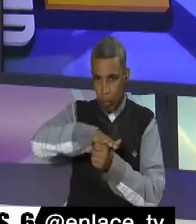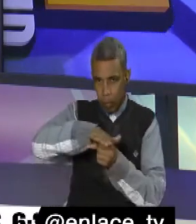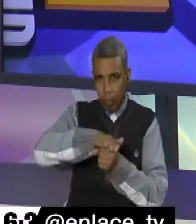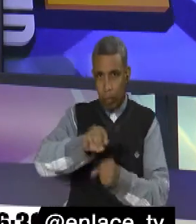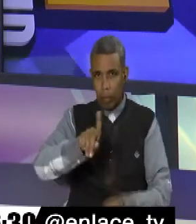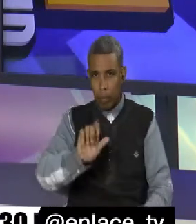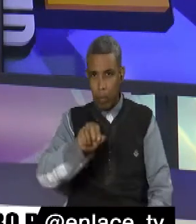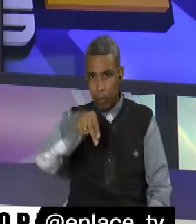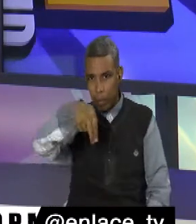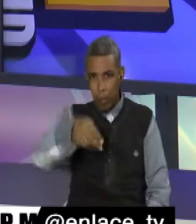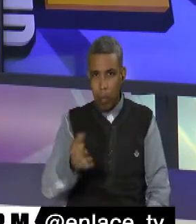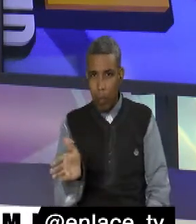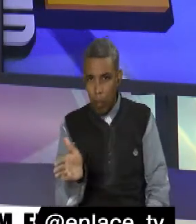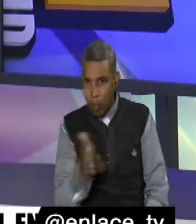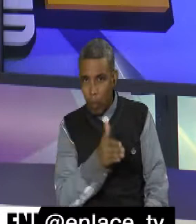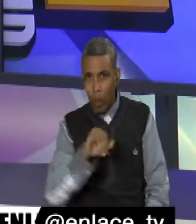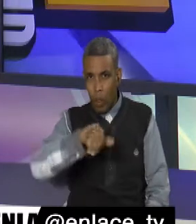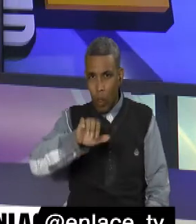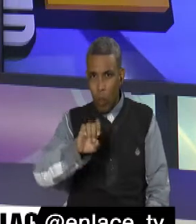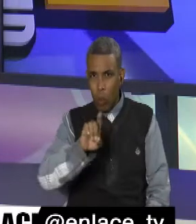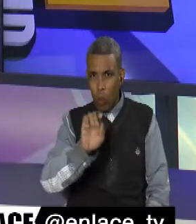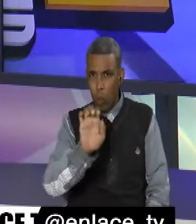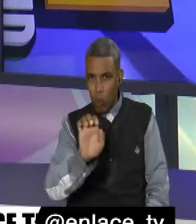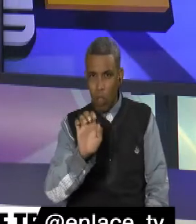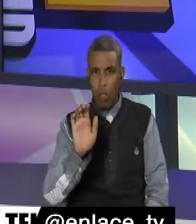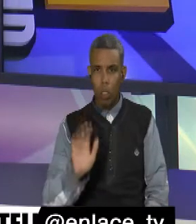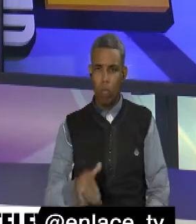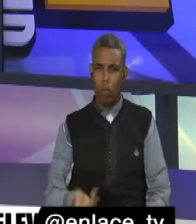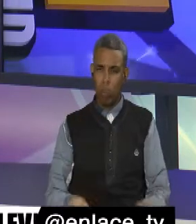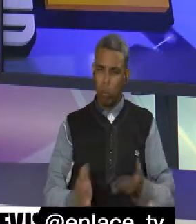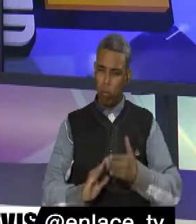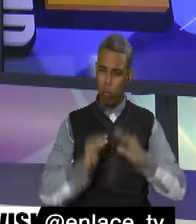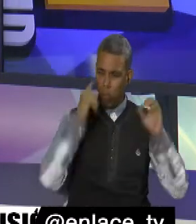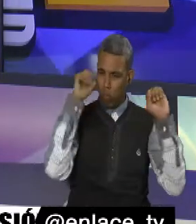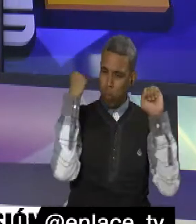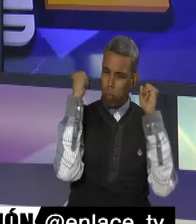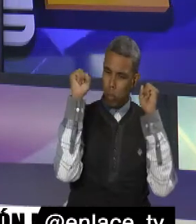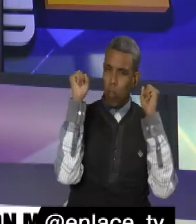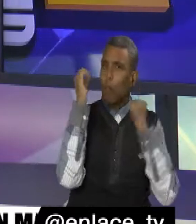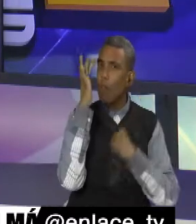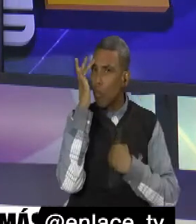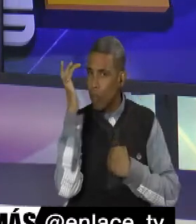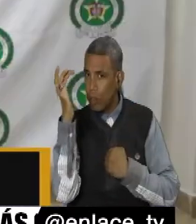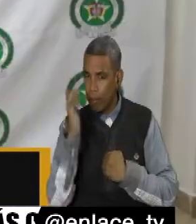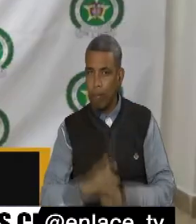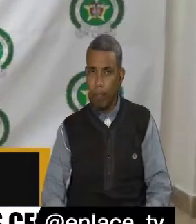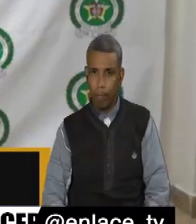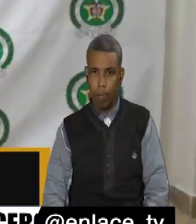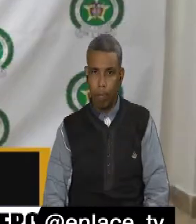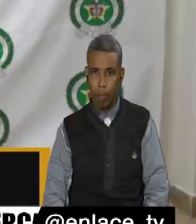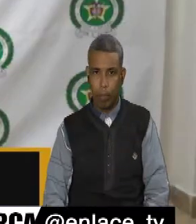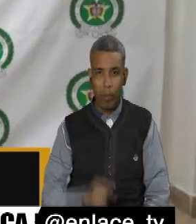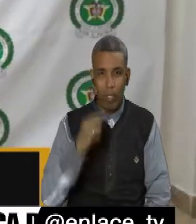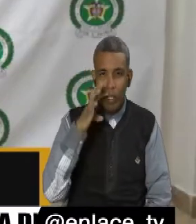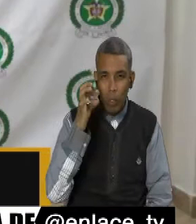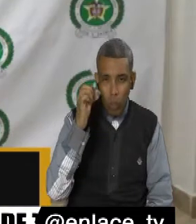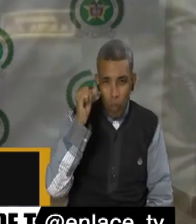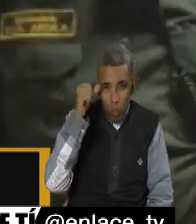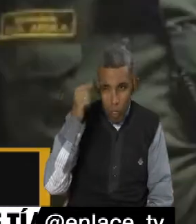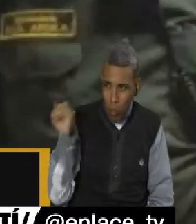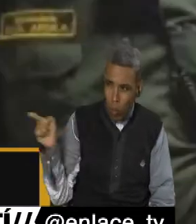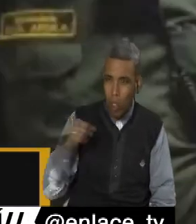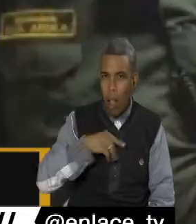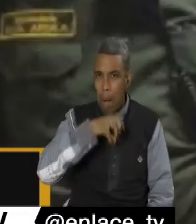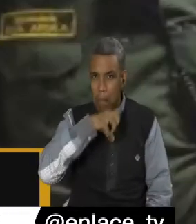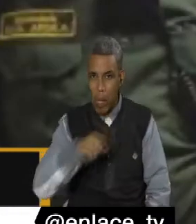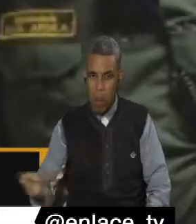Obrero tras la liberación del hombre que mató con un martillo a un perro. Quedó en libertad Jefferson Alexander Portala, el